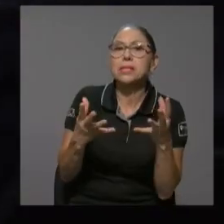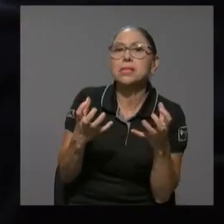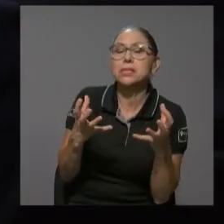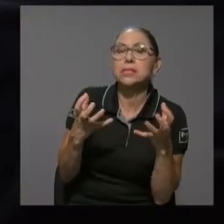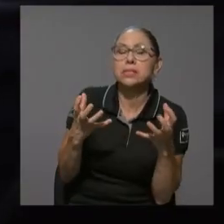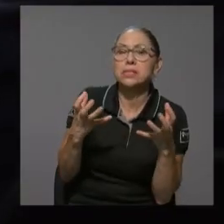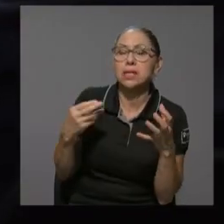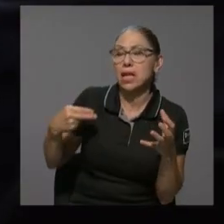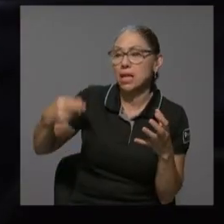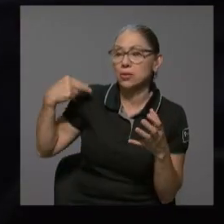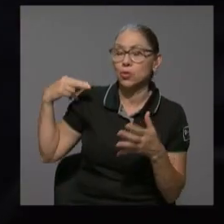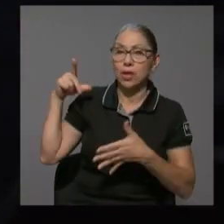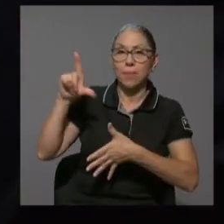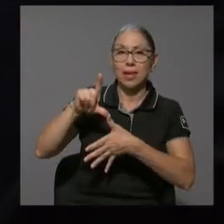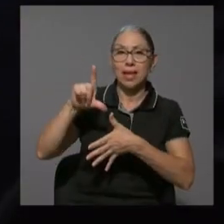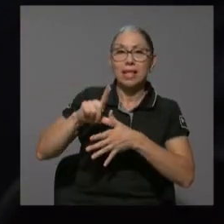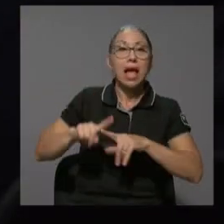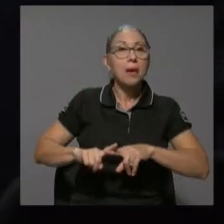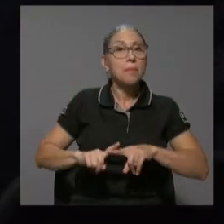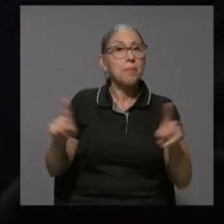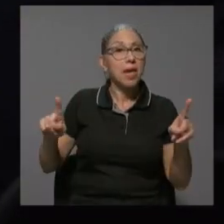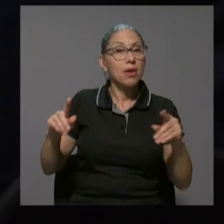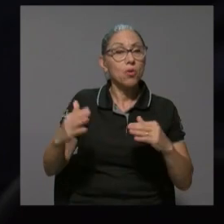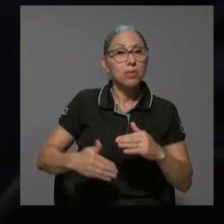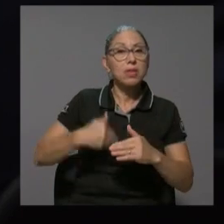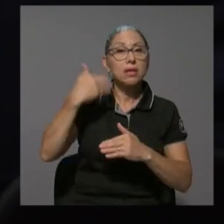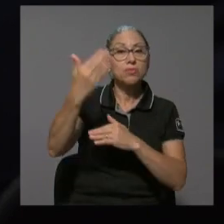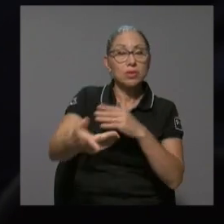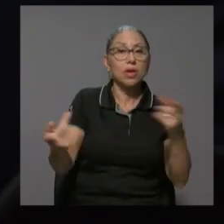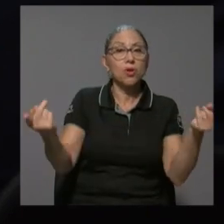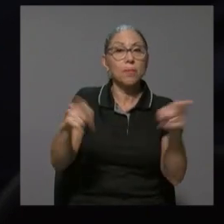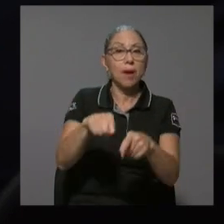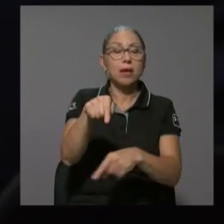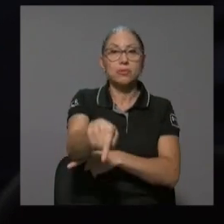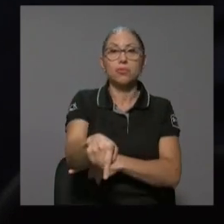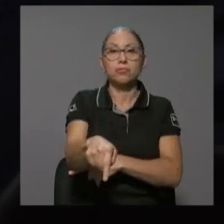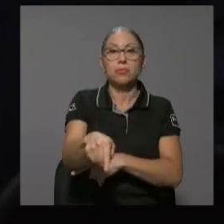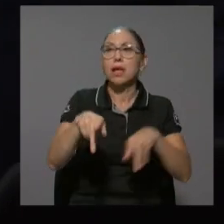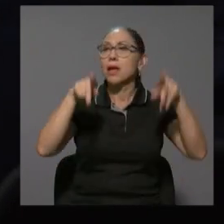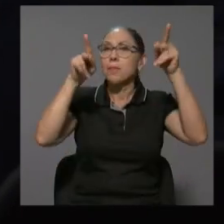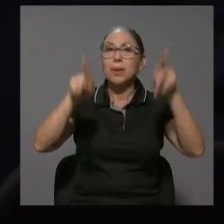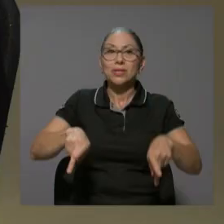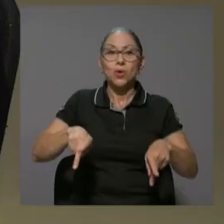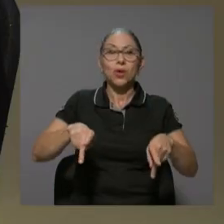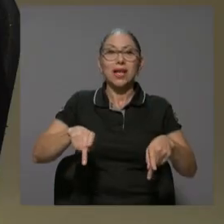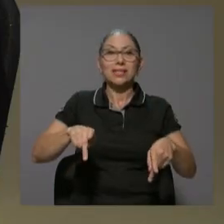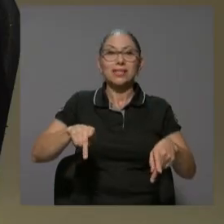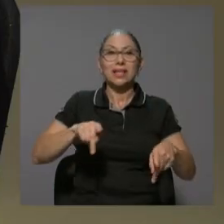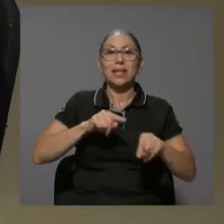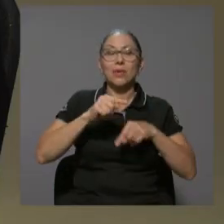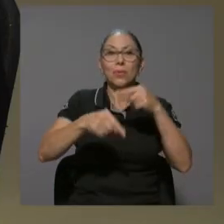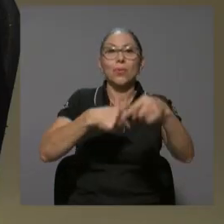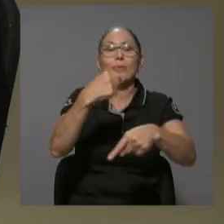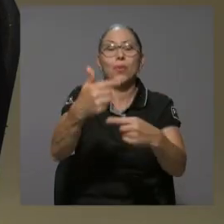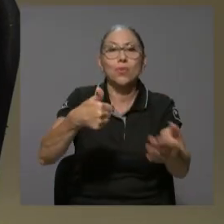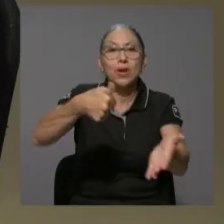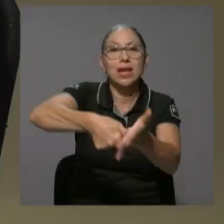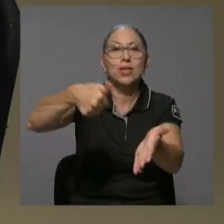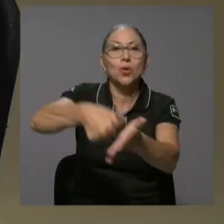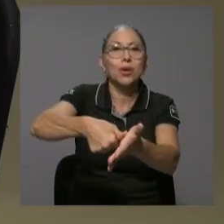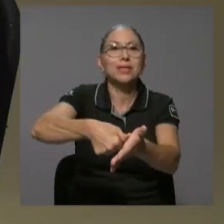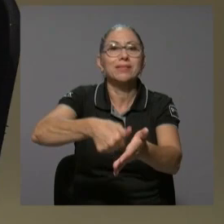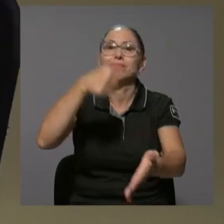pero resulta que después del ímpetu que condujo ese texto, los electores lo rechazan en un referéndum.